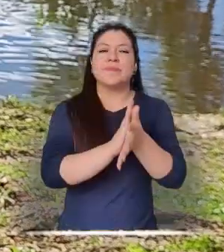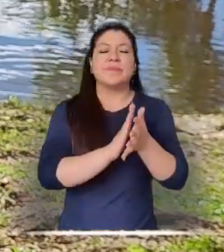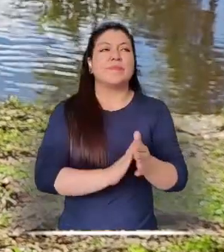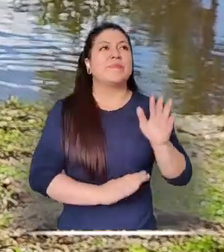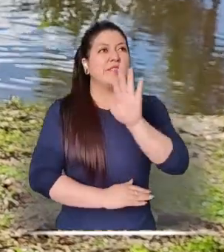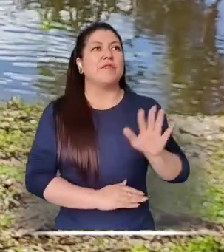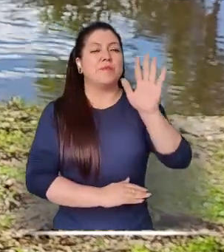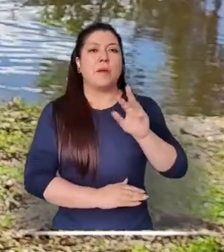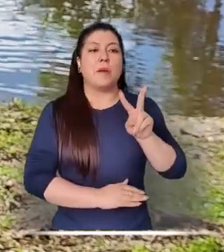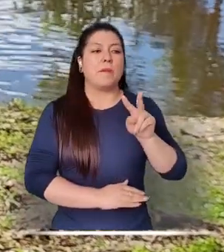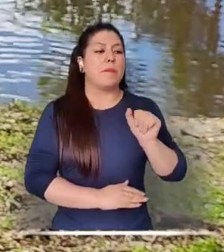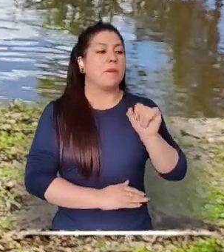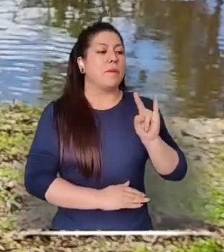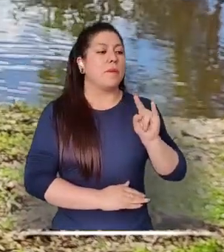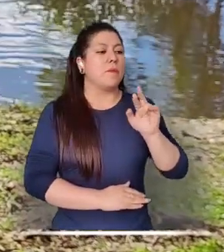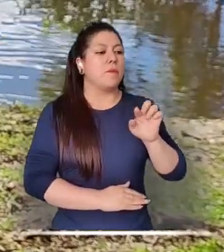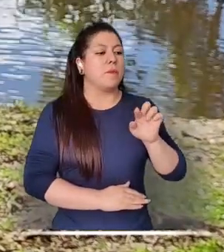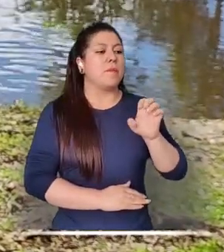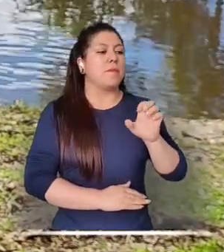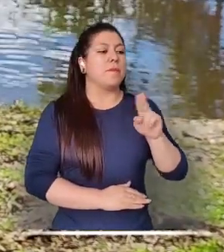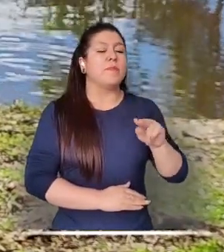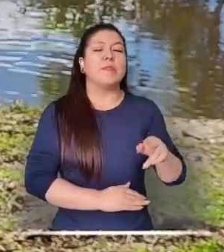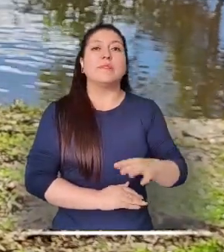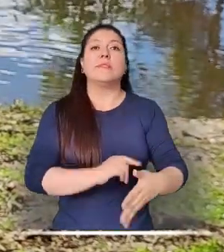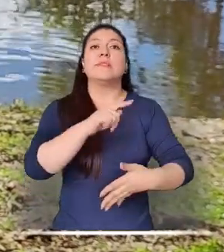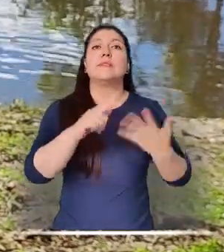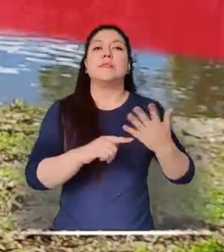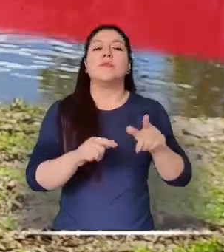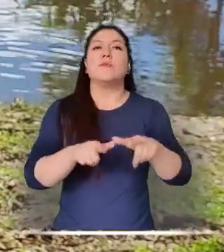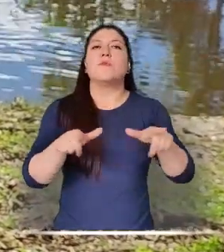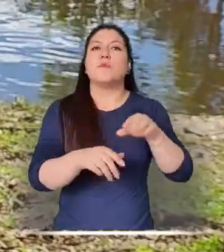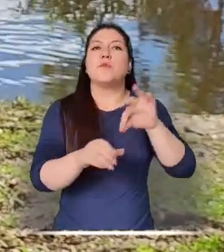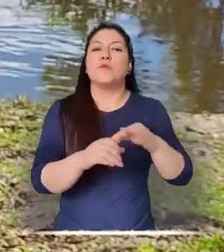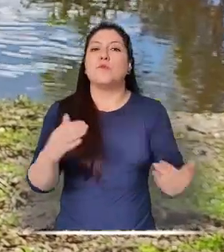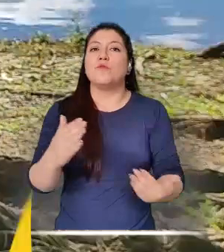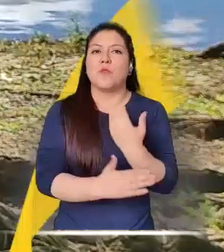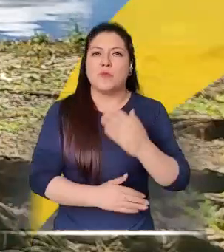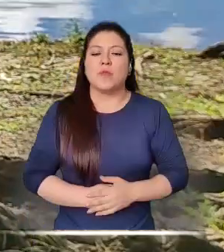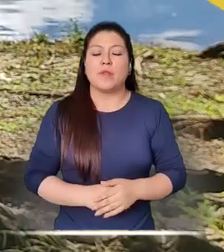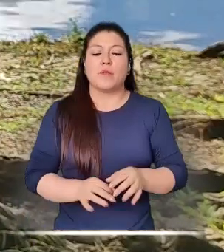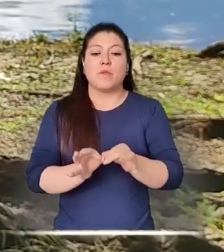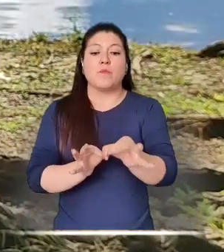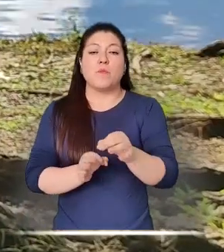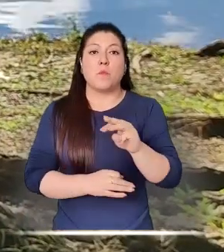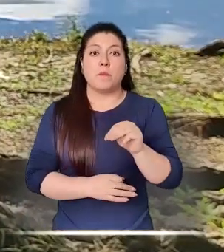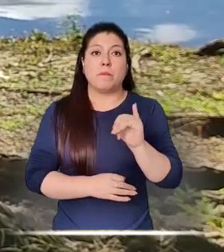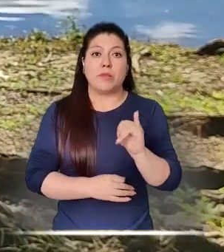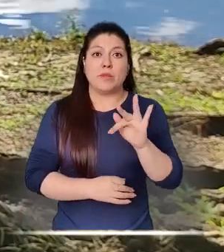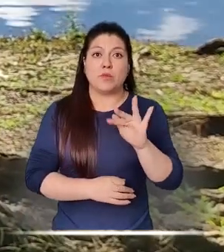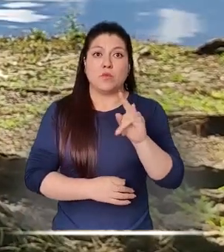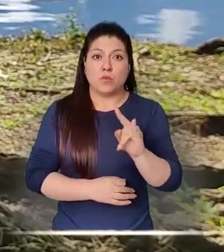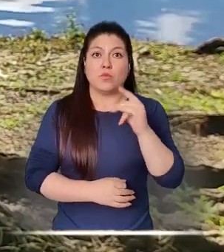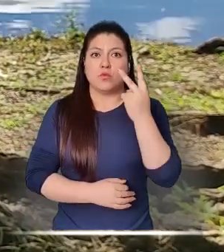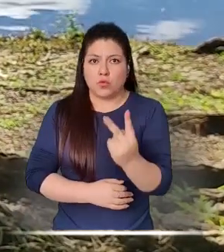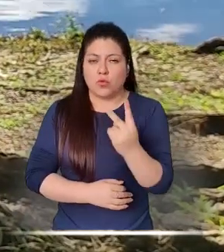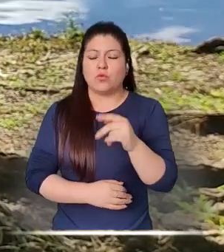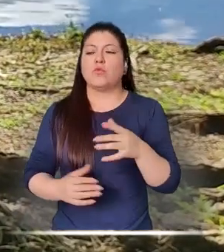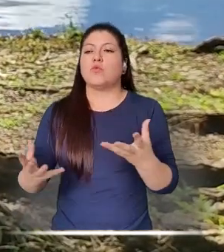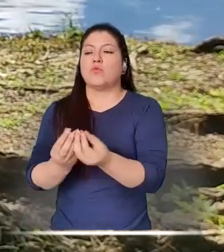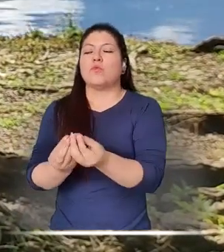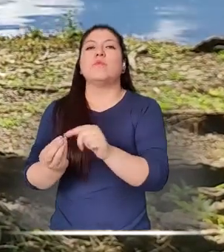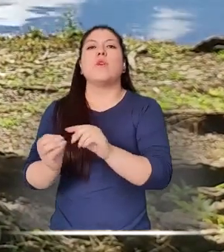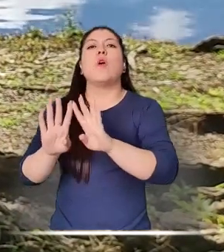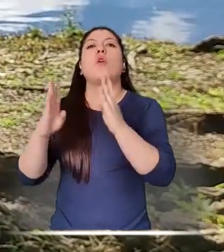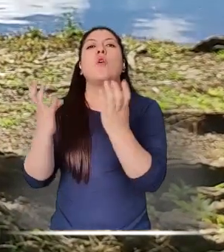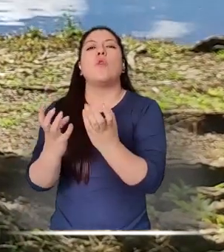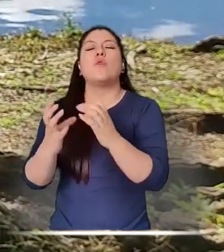Entérate, el departamento de Vaupés cuenta con 5 nuevos puestos de votación. En el casco urbano de Mitú tenemos 2, la Concha Acústica